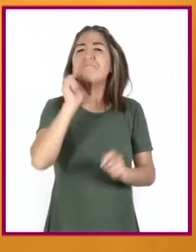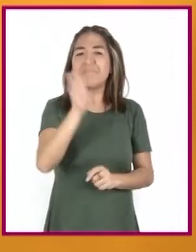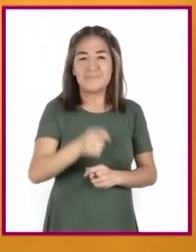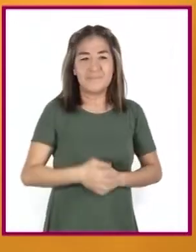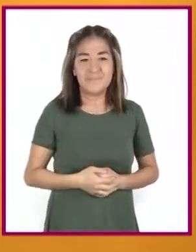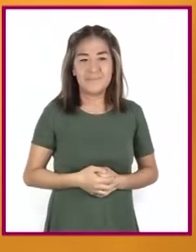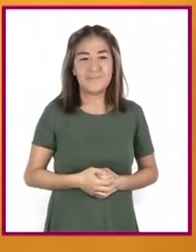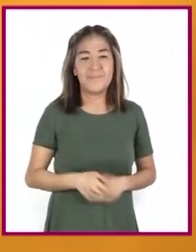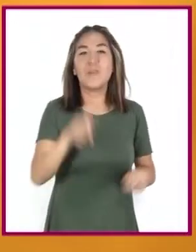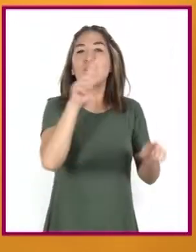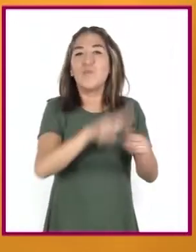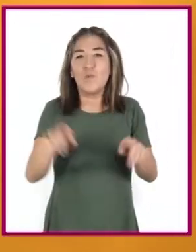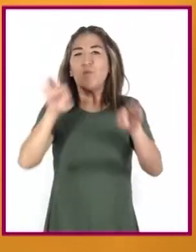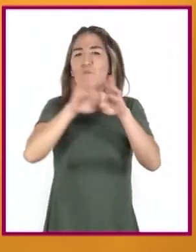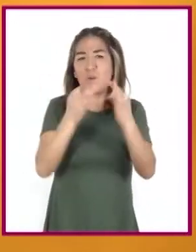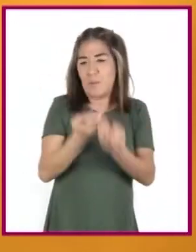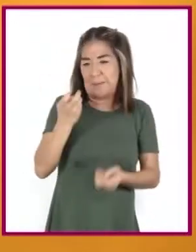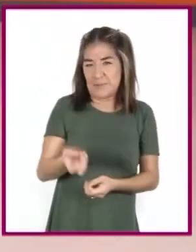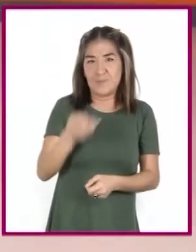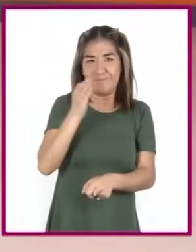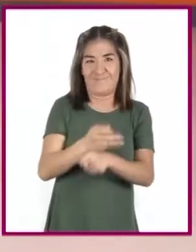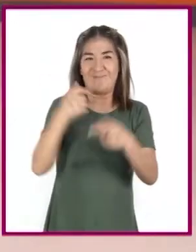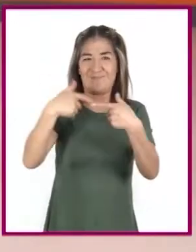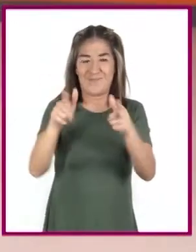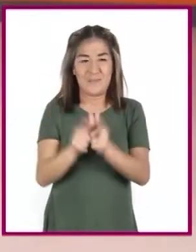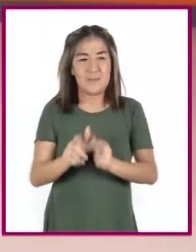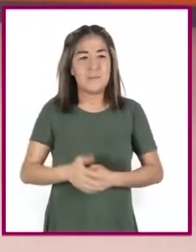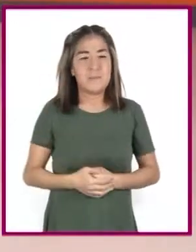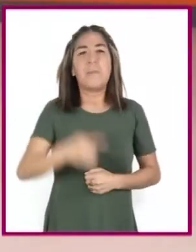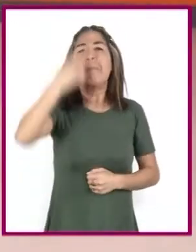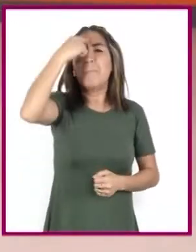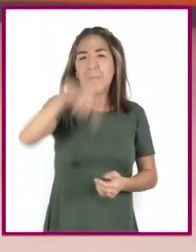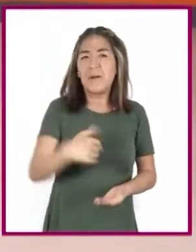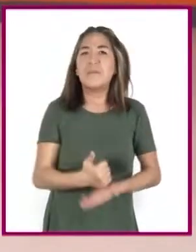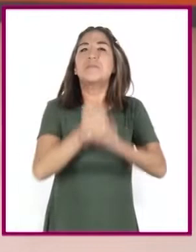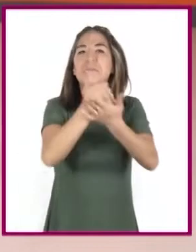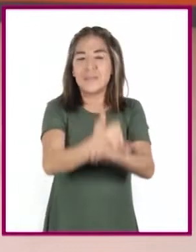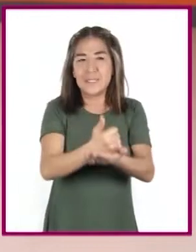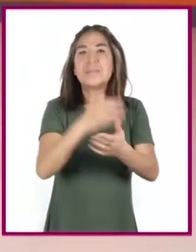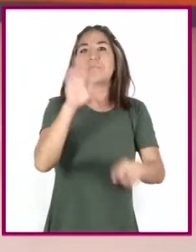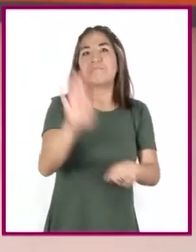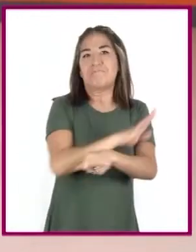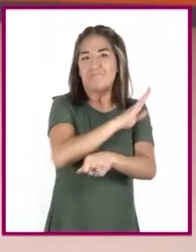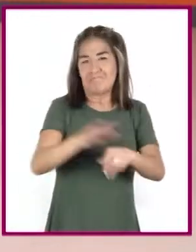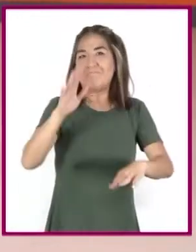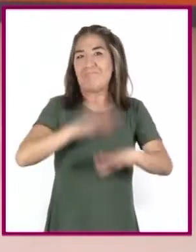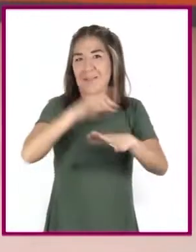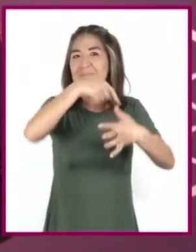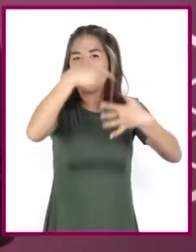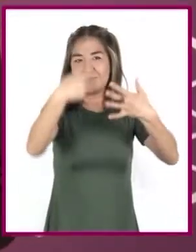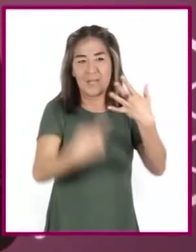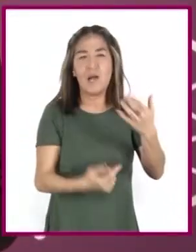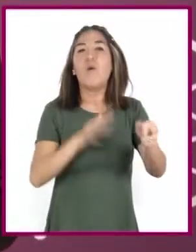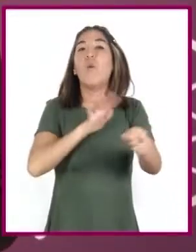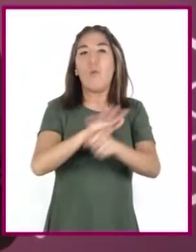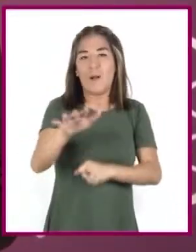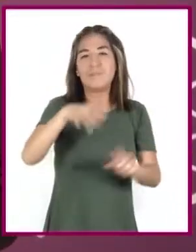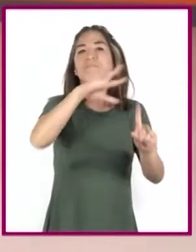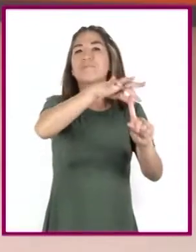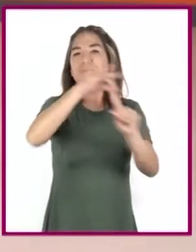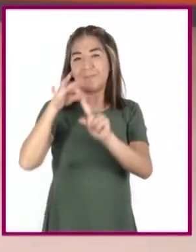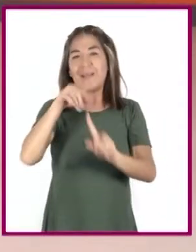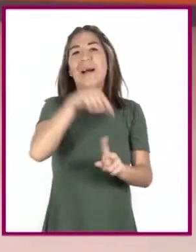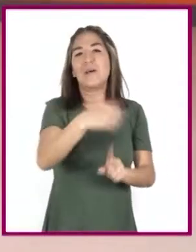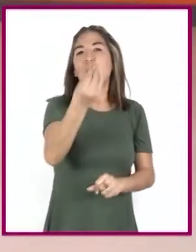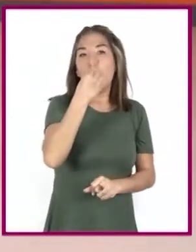los tipos de tejidos de este reino, pues nos aportan varios beneficios, entre ellos el alimento